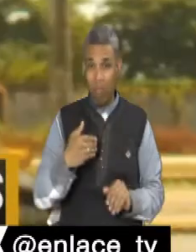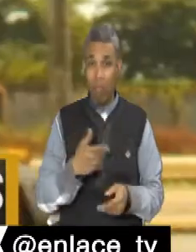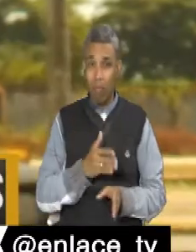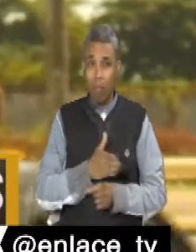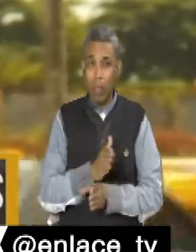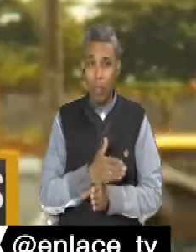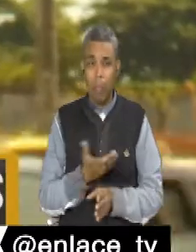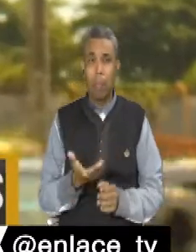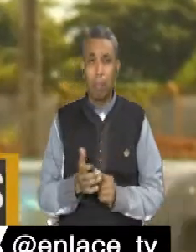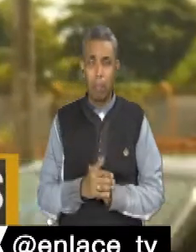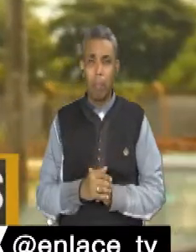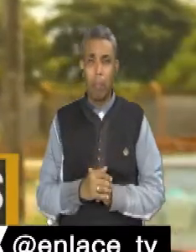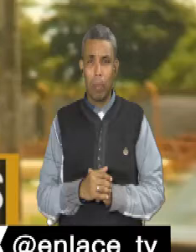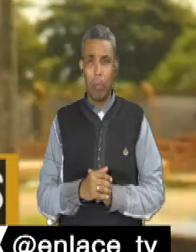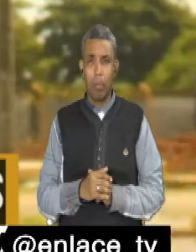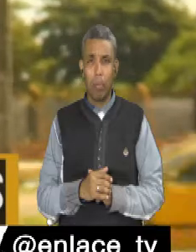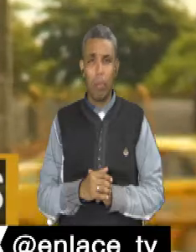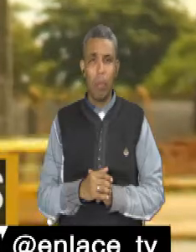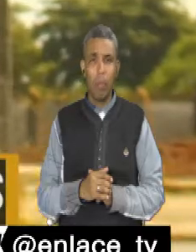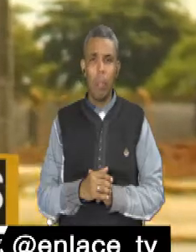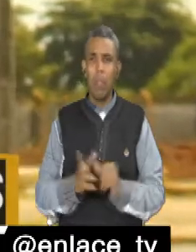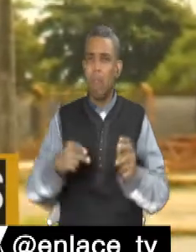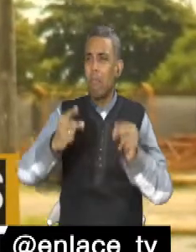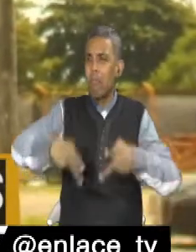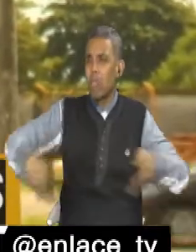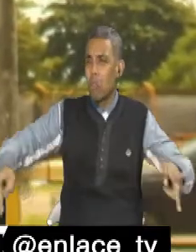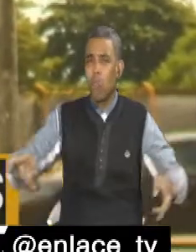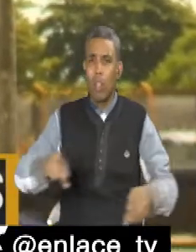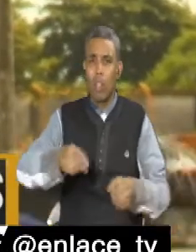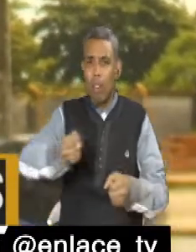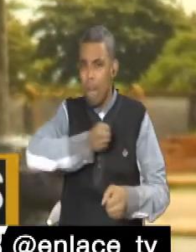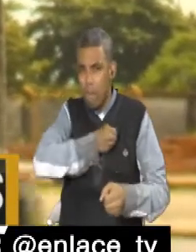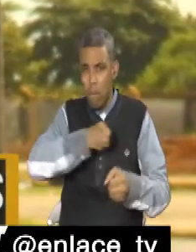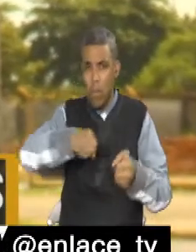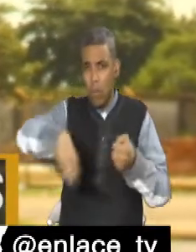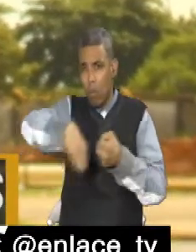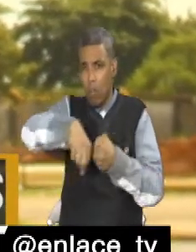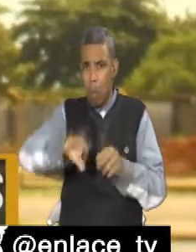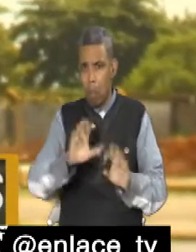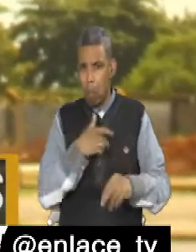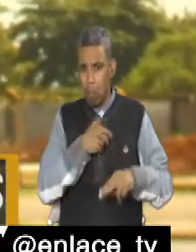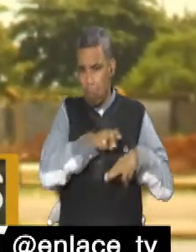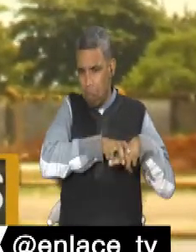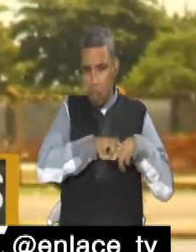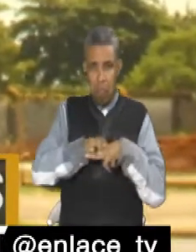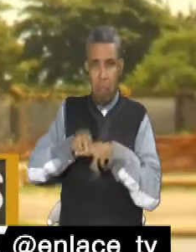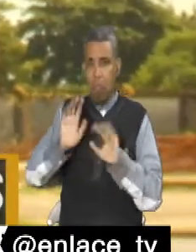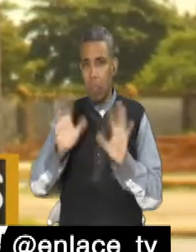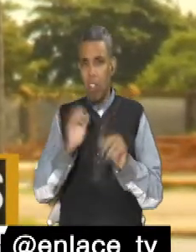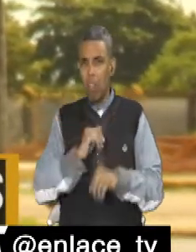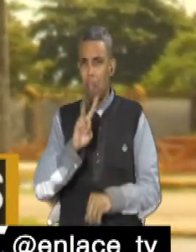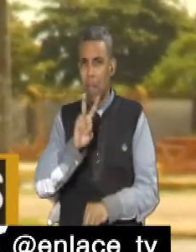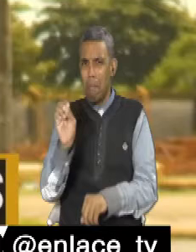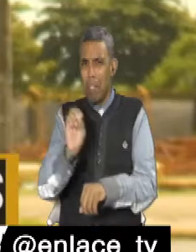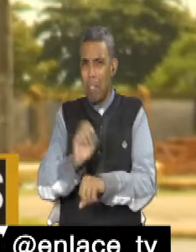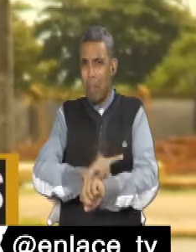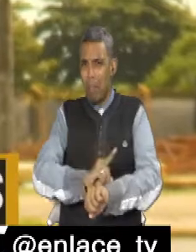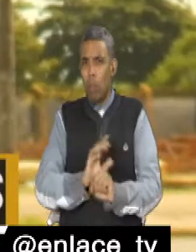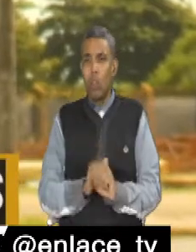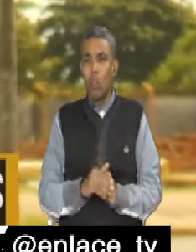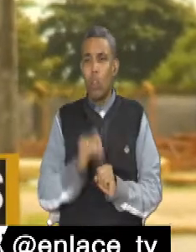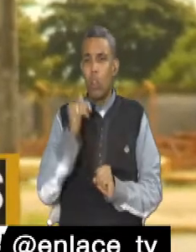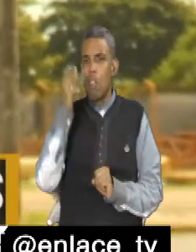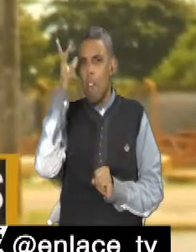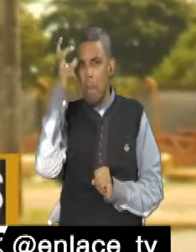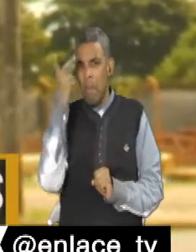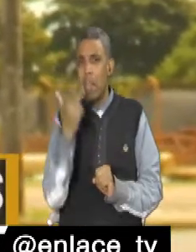hinchas que nos han querido como buscar pleito. Estábamos aquí sentados y hace más o menos 20 minutos pasaron unos hinchas del América y tirándonos